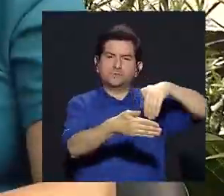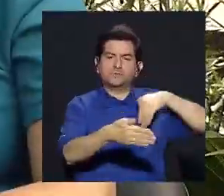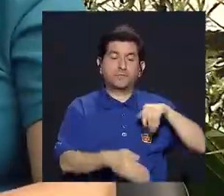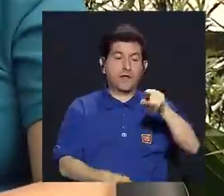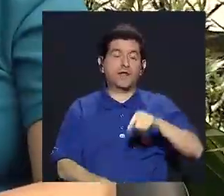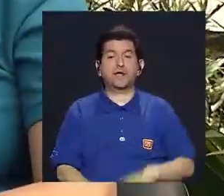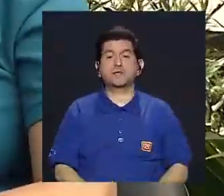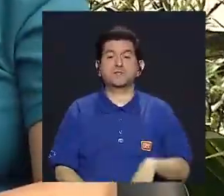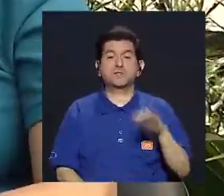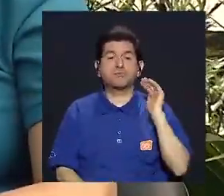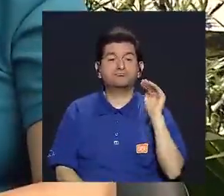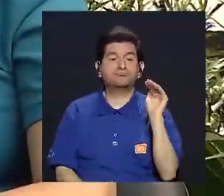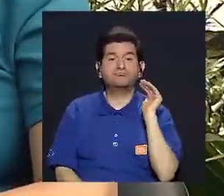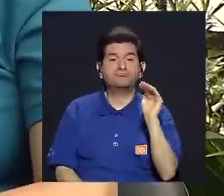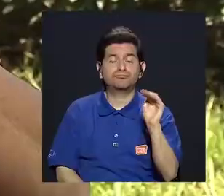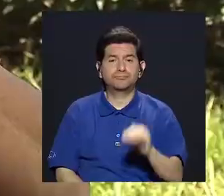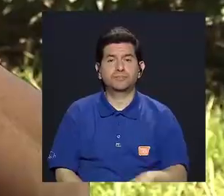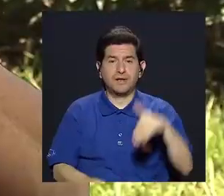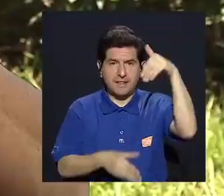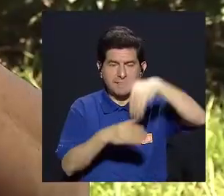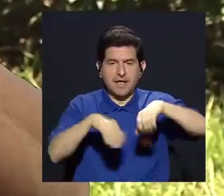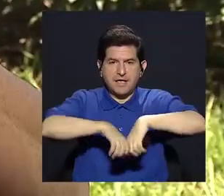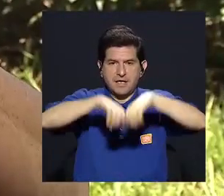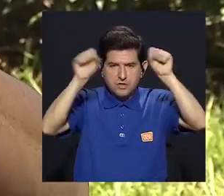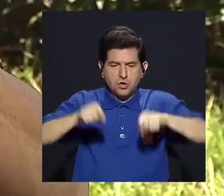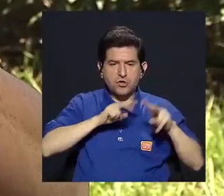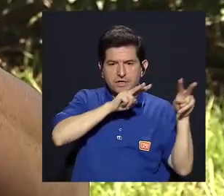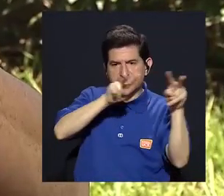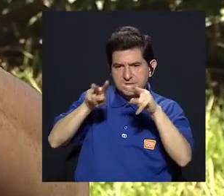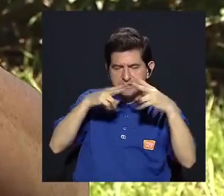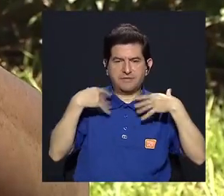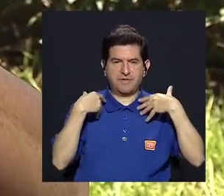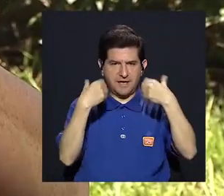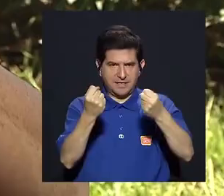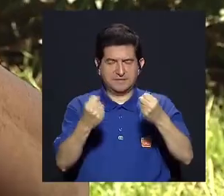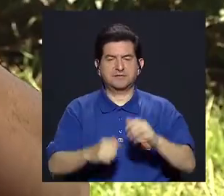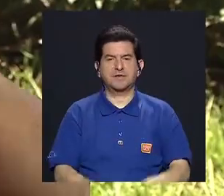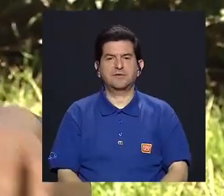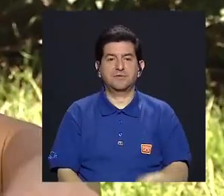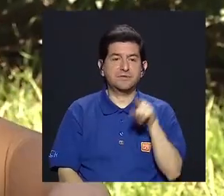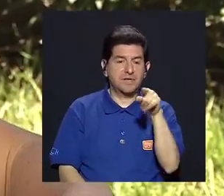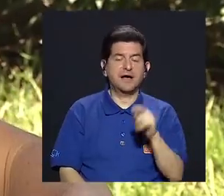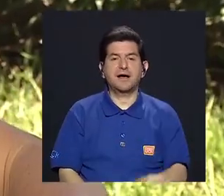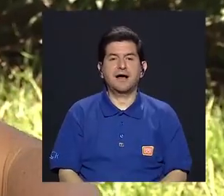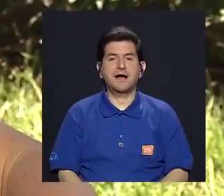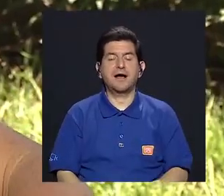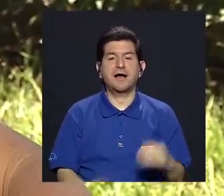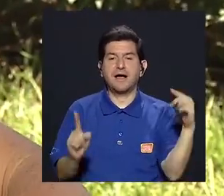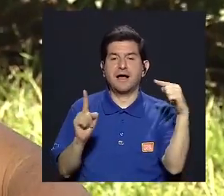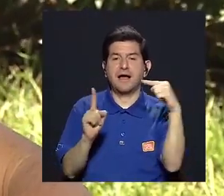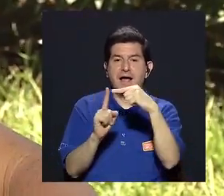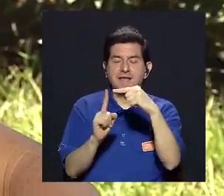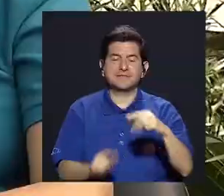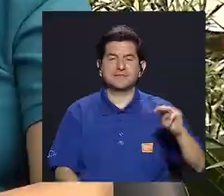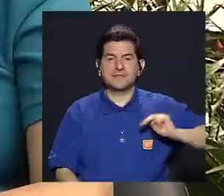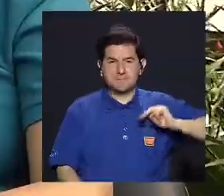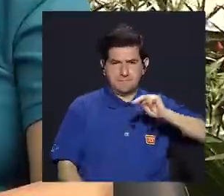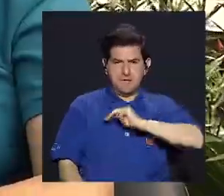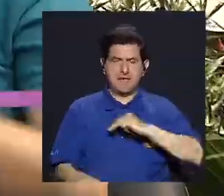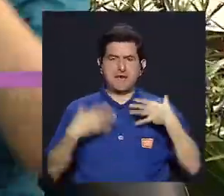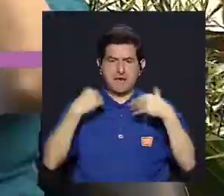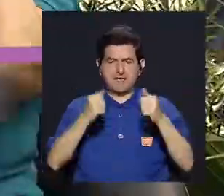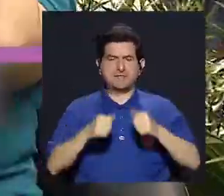porque eso se tiene que notificar dentro de nuestro sistema de vigilancia en salud verdad que allí la notificación llega al ministerio de salud